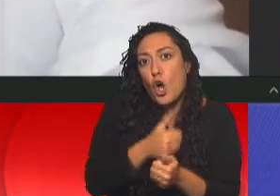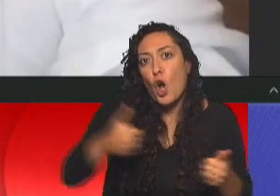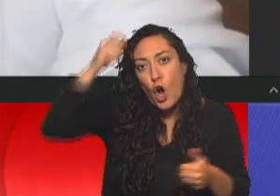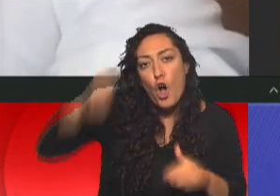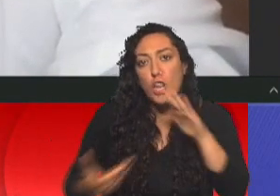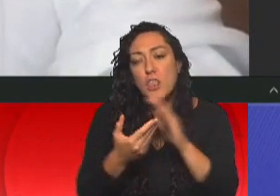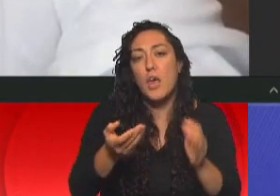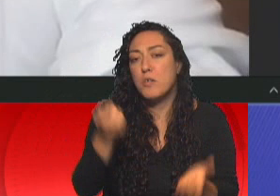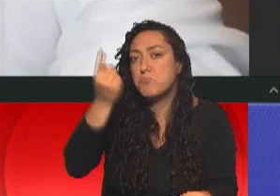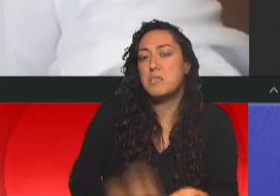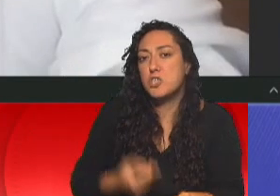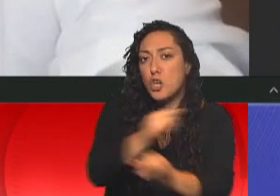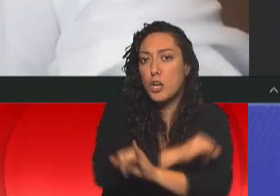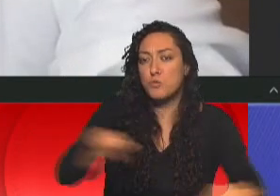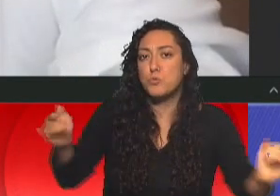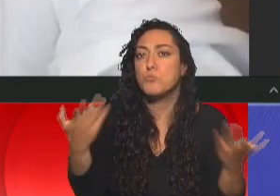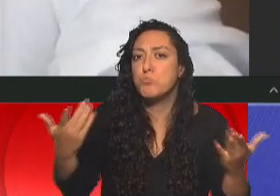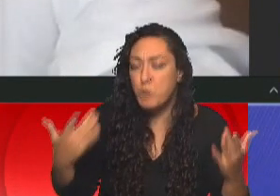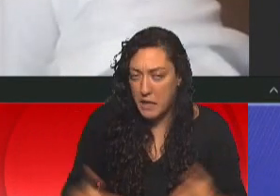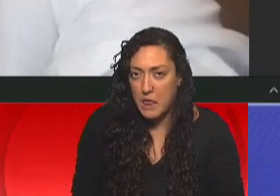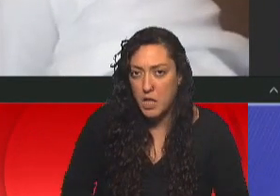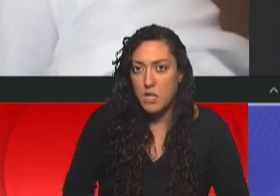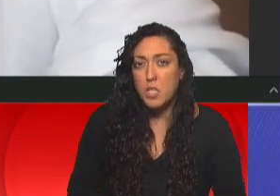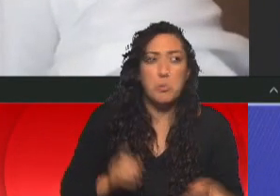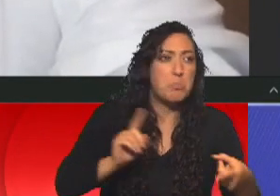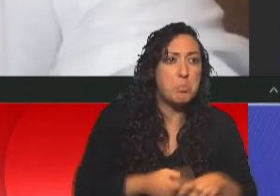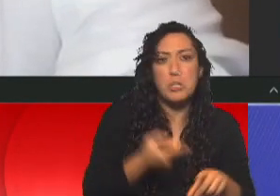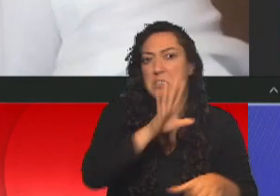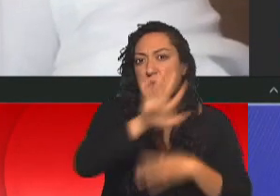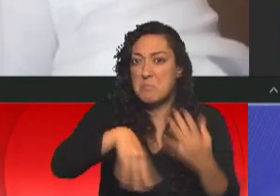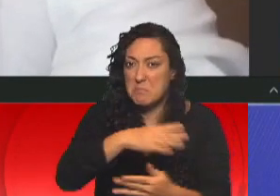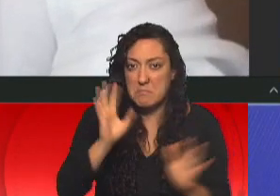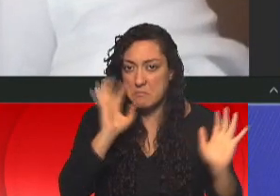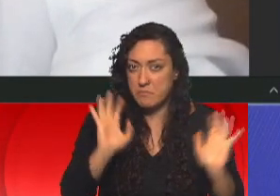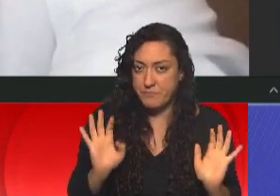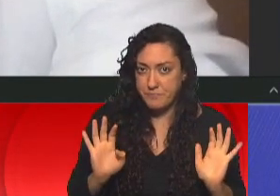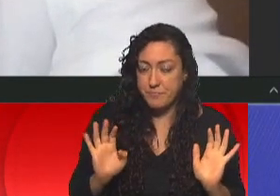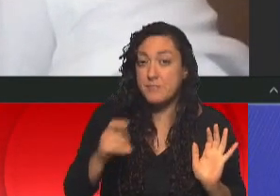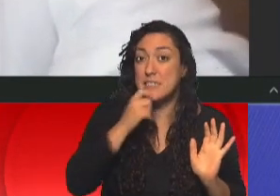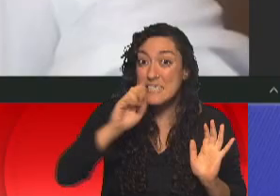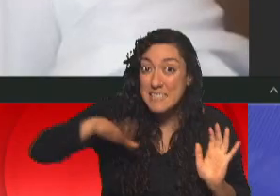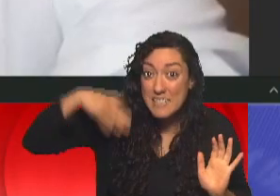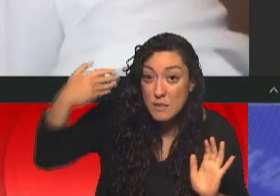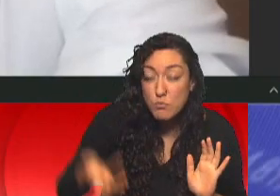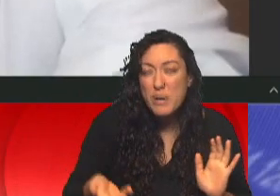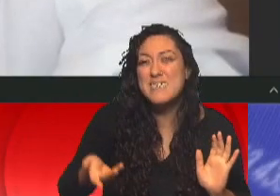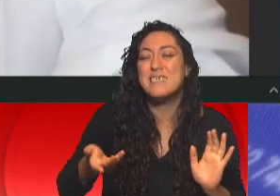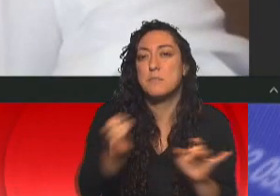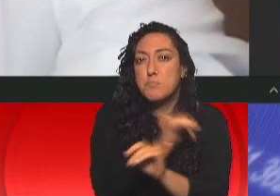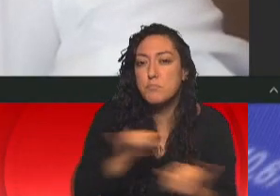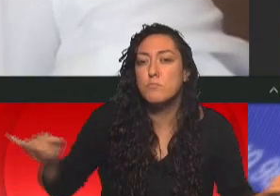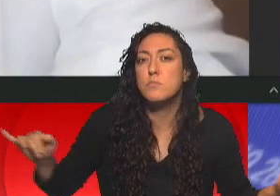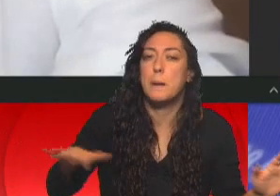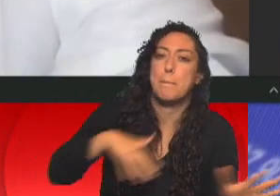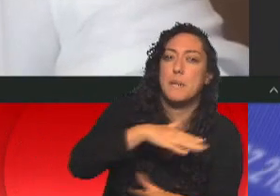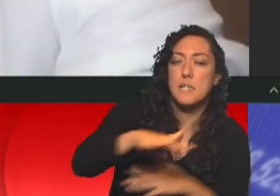pronunciar sin discusiones políticas, si se quiere. Si se pronuncia después va a ser un berenjenal, porque va a haber discusiones de